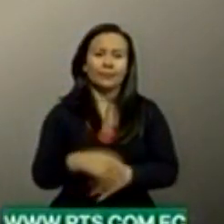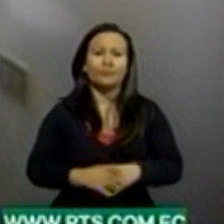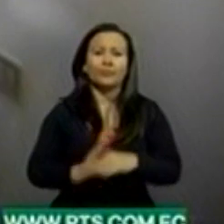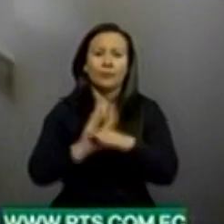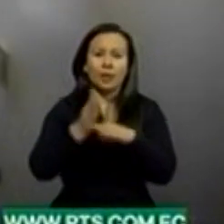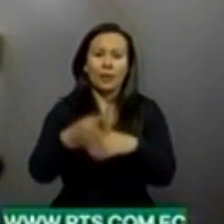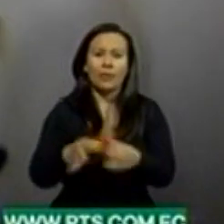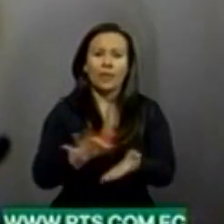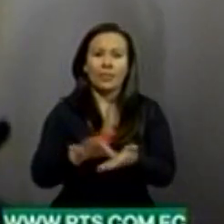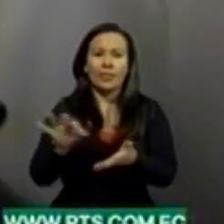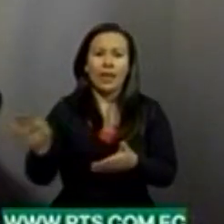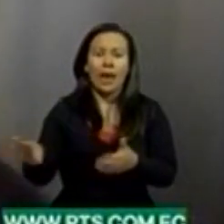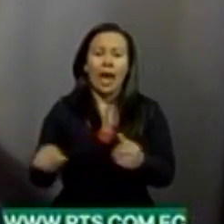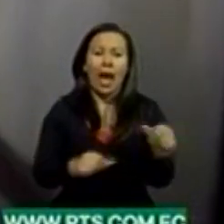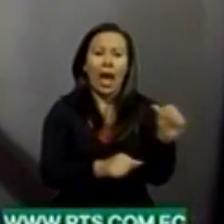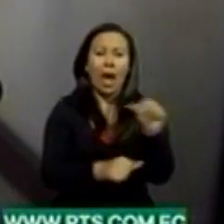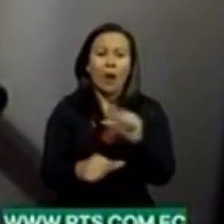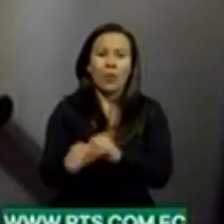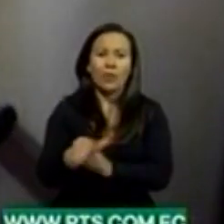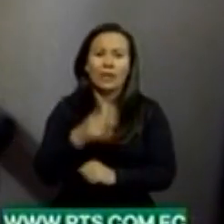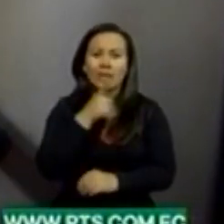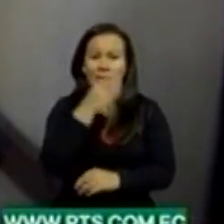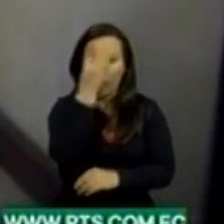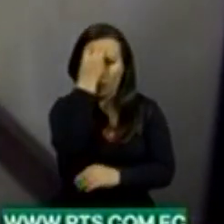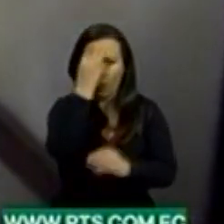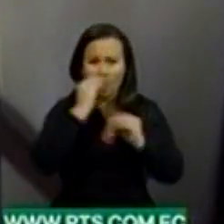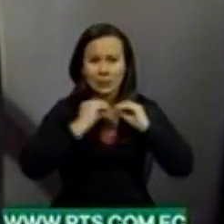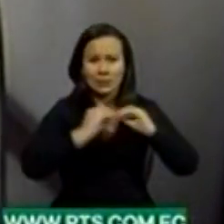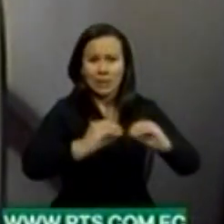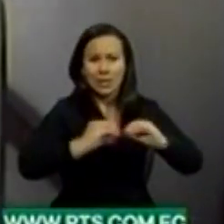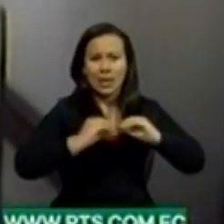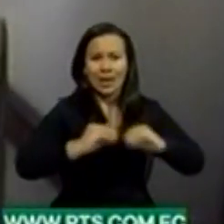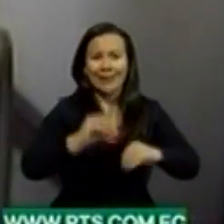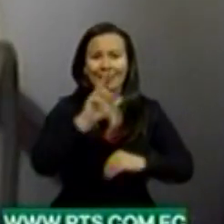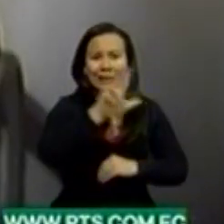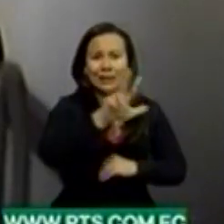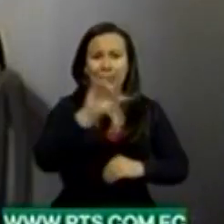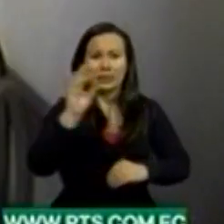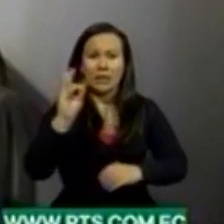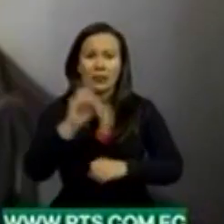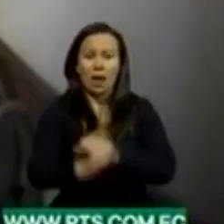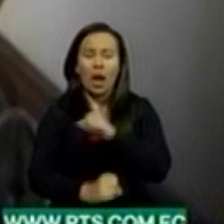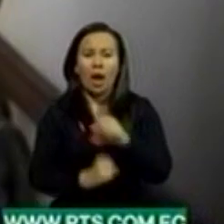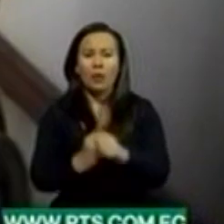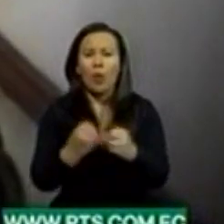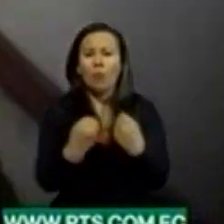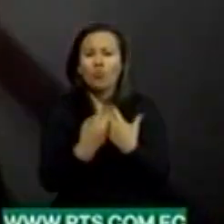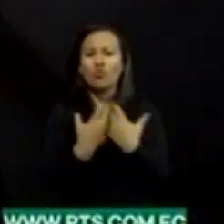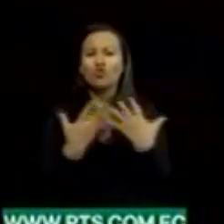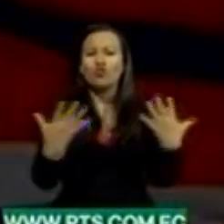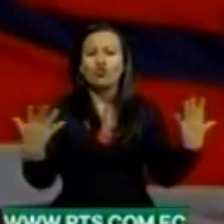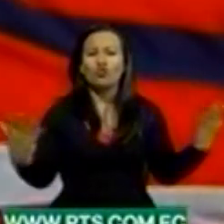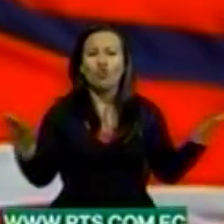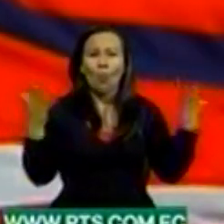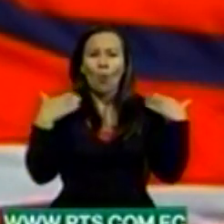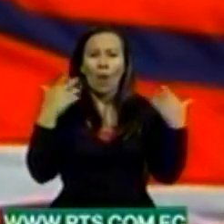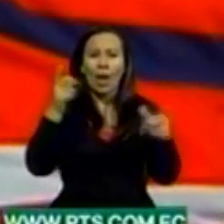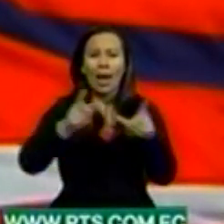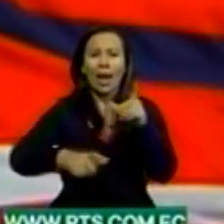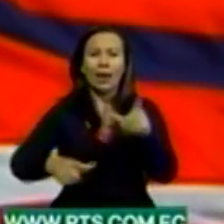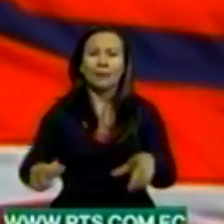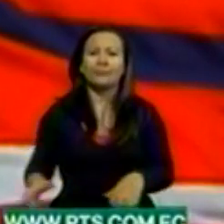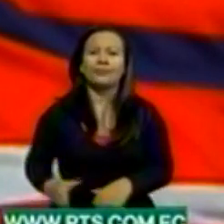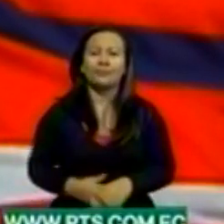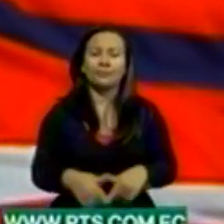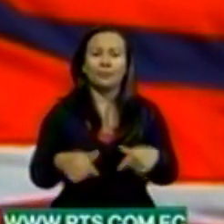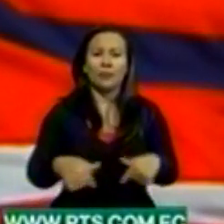después de dejar las aulas en las que educó durante 37 años a miles de guayaquileños cuando pertenecía al magisterio. A ella hay un gasto,